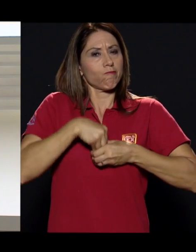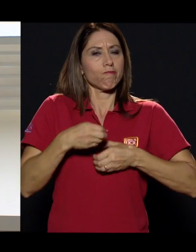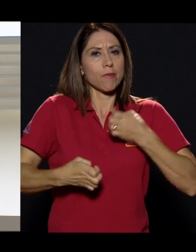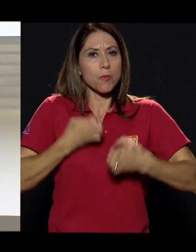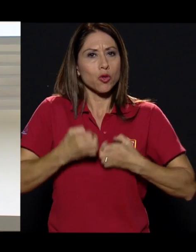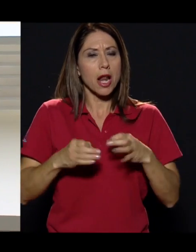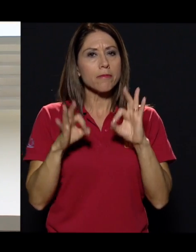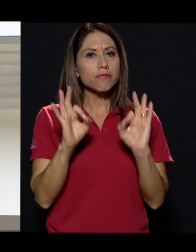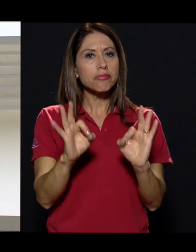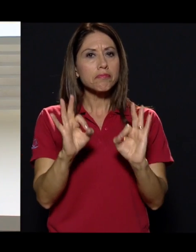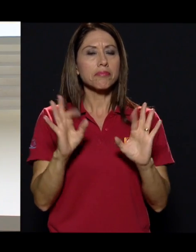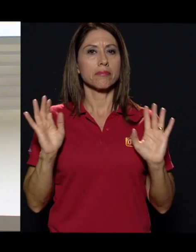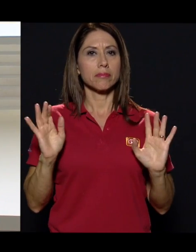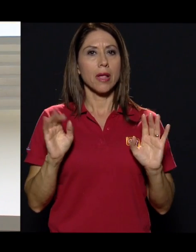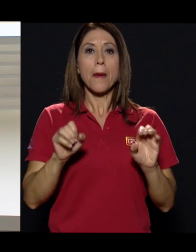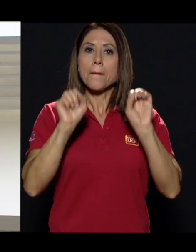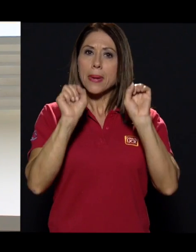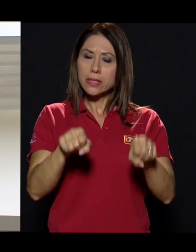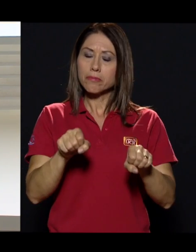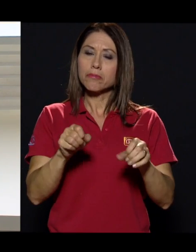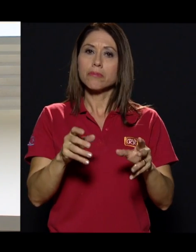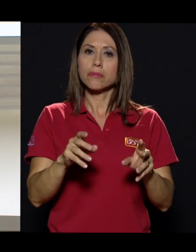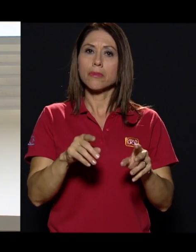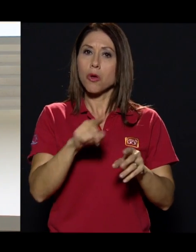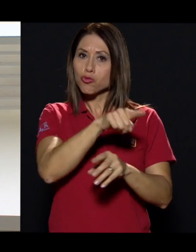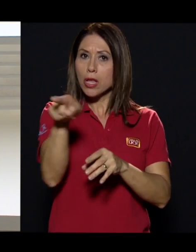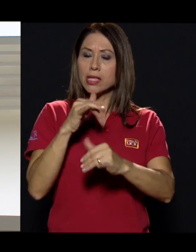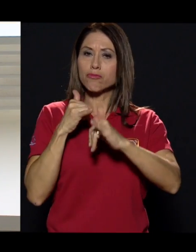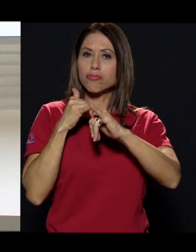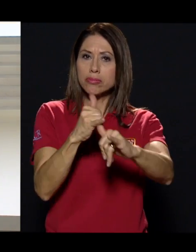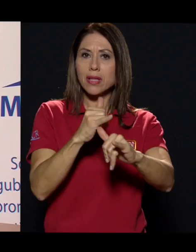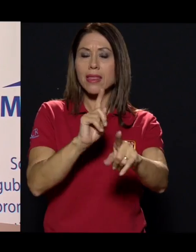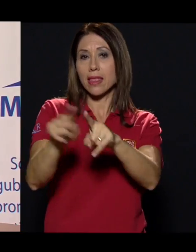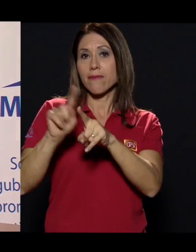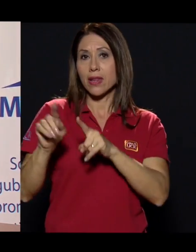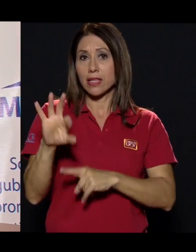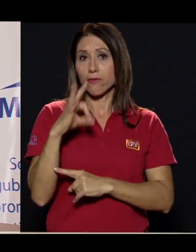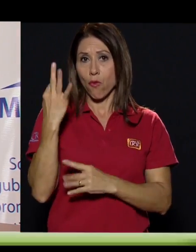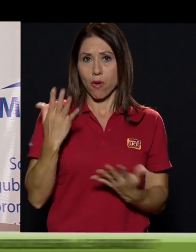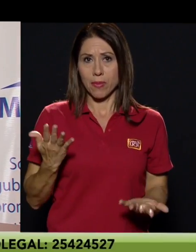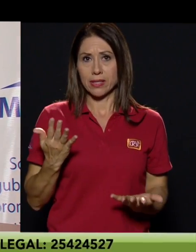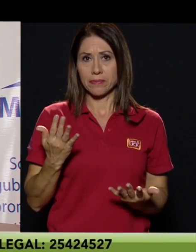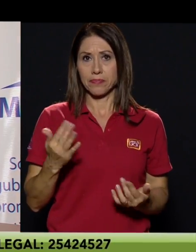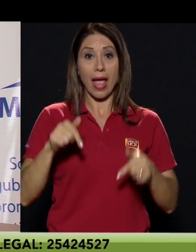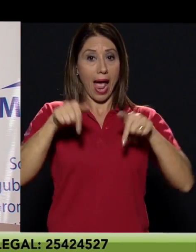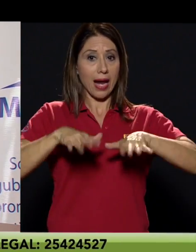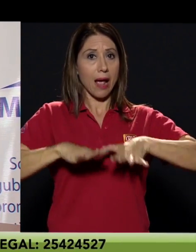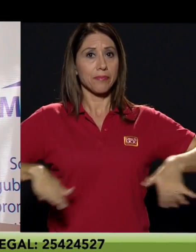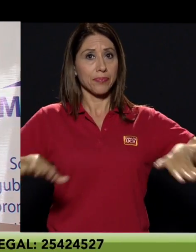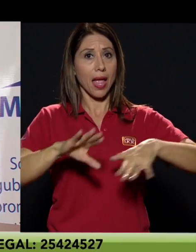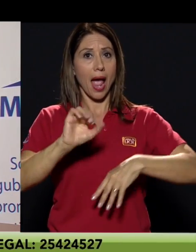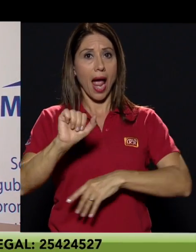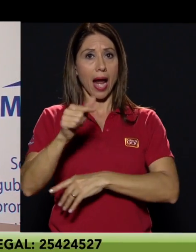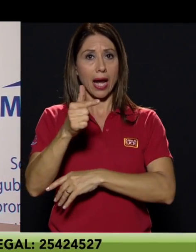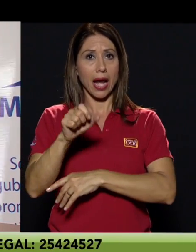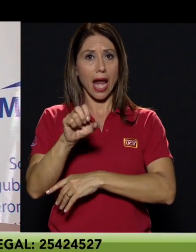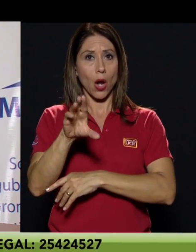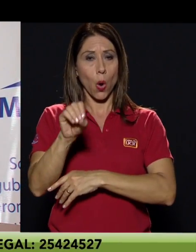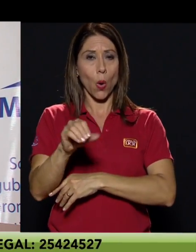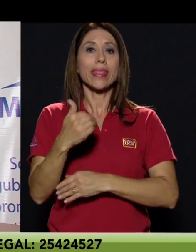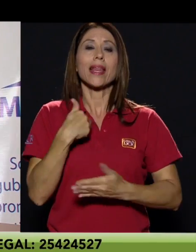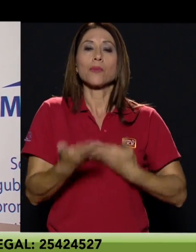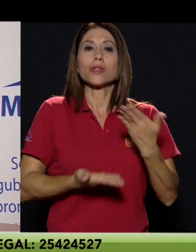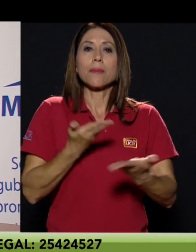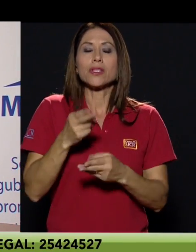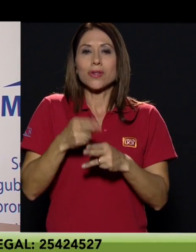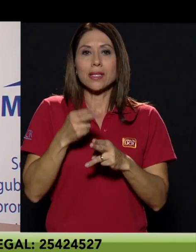nivel emocional. Las personas pueden acceder a la denuncia por diferentes medios. Desde acá, desde AGECO, tenemos un